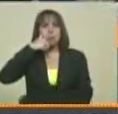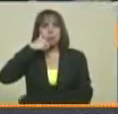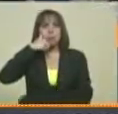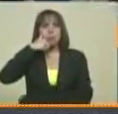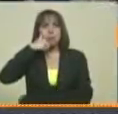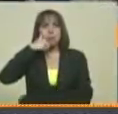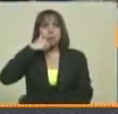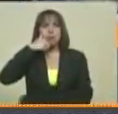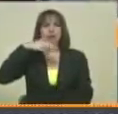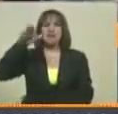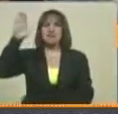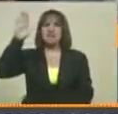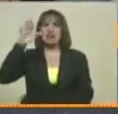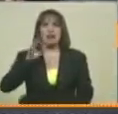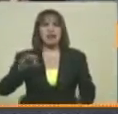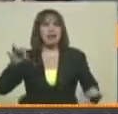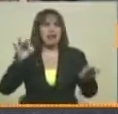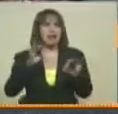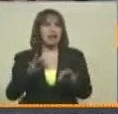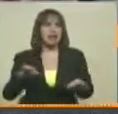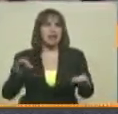Claro, ¿cómo la van a levantar si no me escuchan?